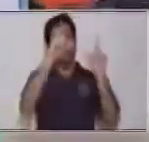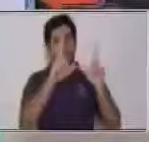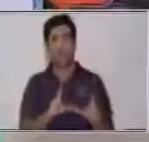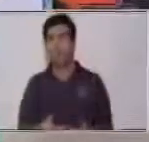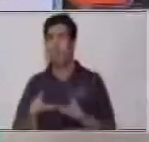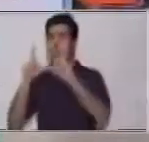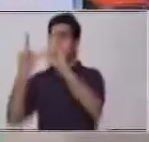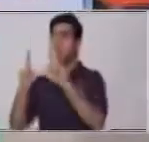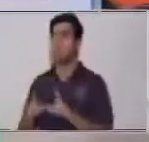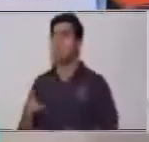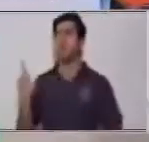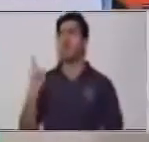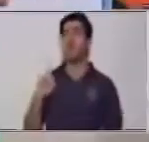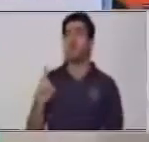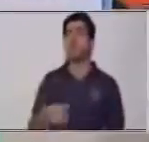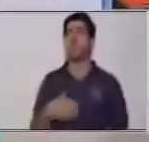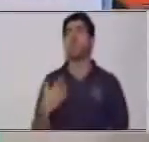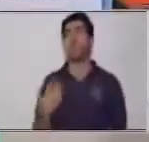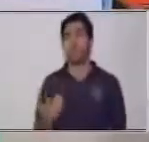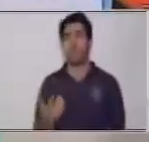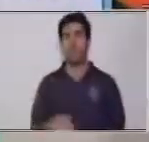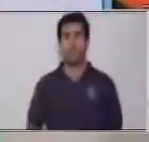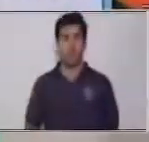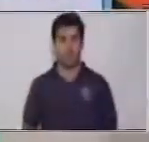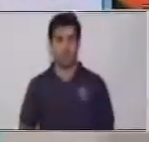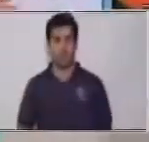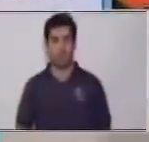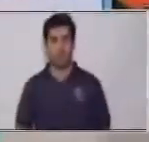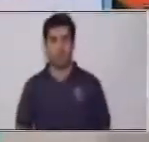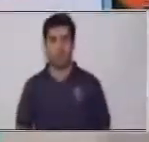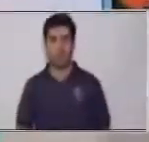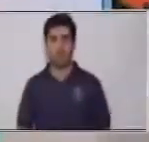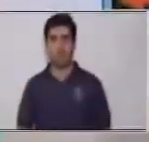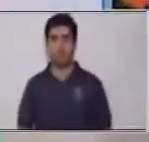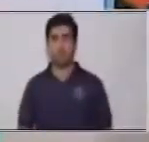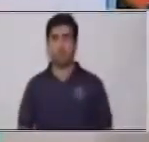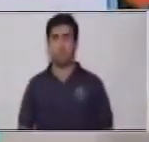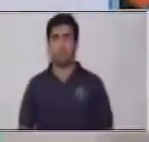clasifique este tipo de texto atendiendo su clase.